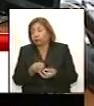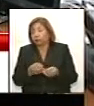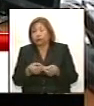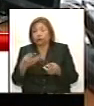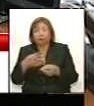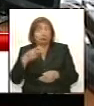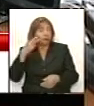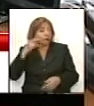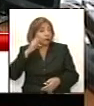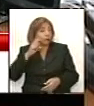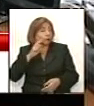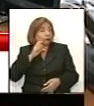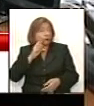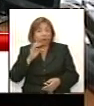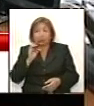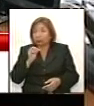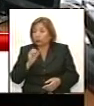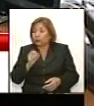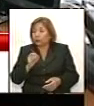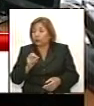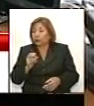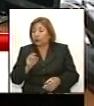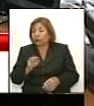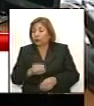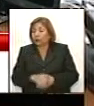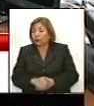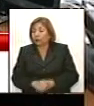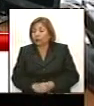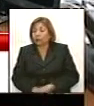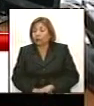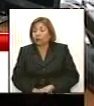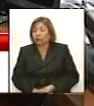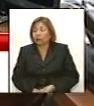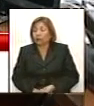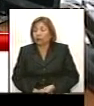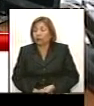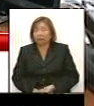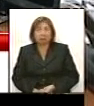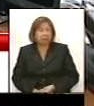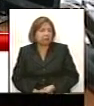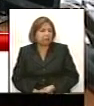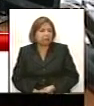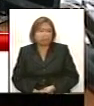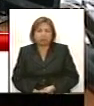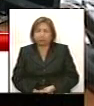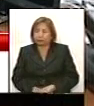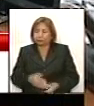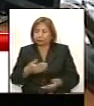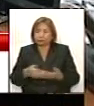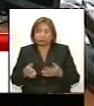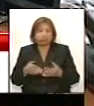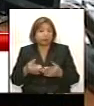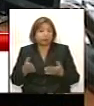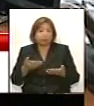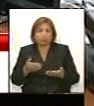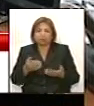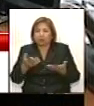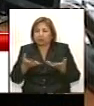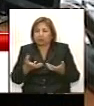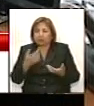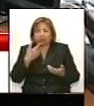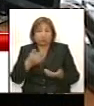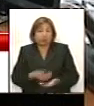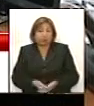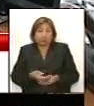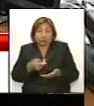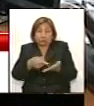acoso sexual, o puede tipificar por el nuevo delito de difusión, o puede tipificar por cualquier otro delito que crea, y eso